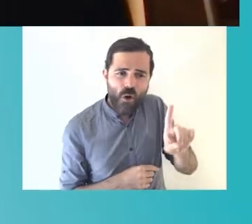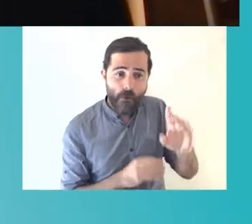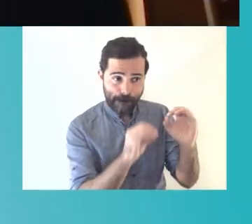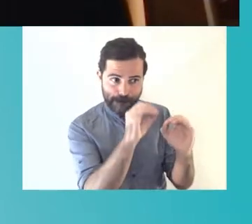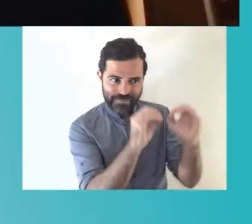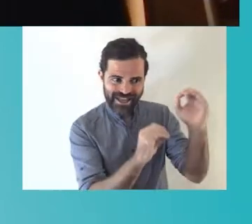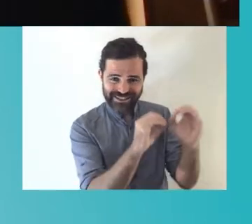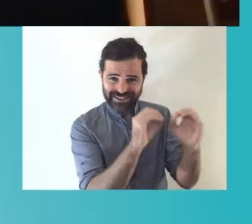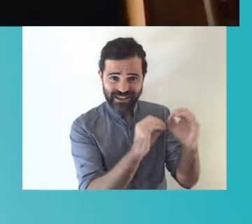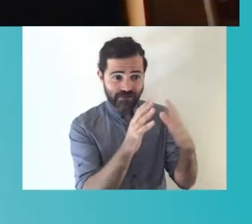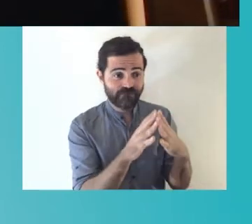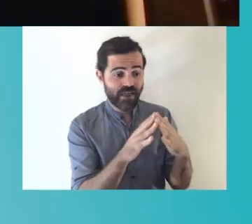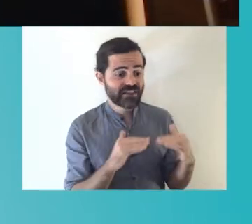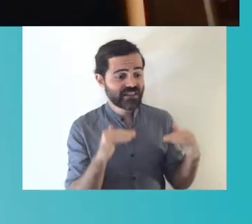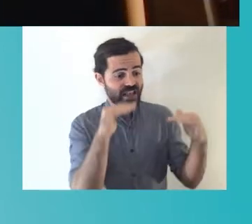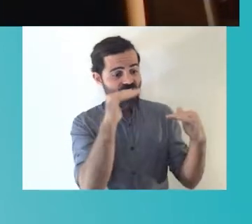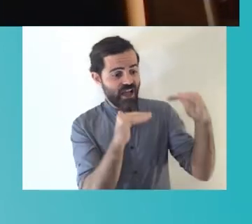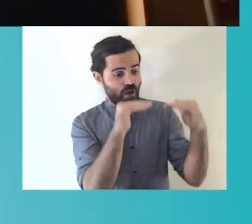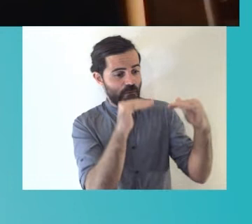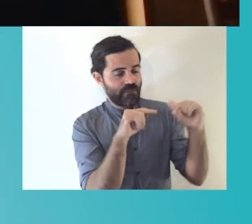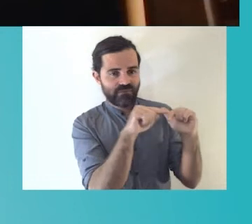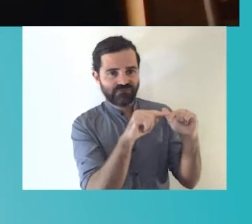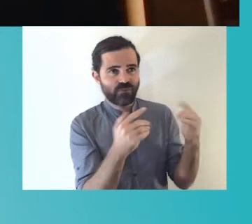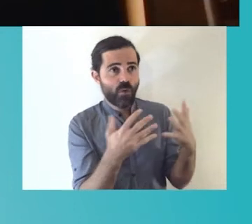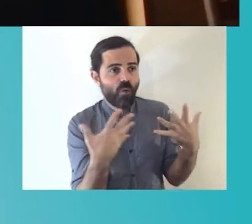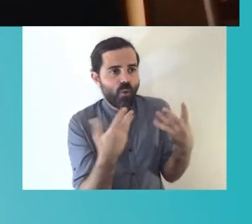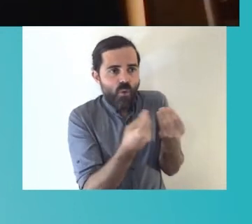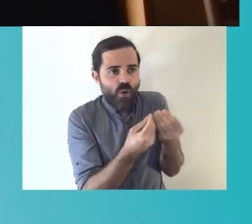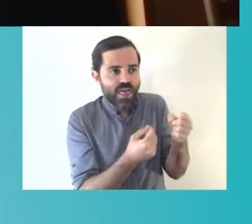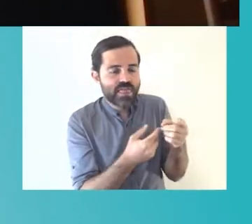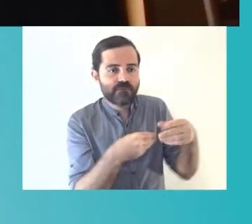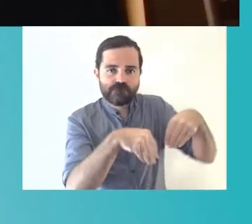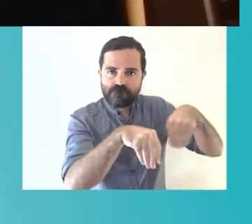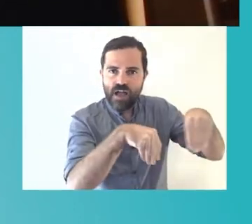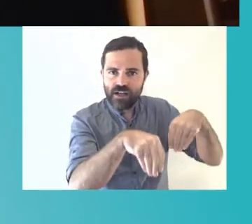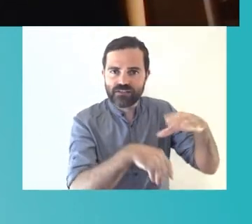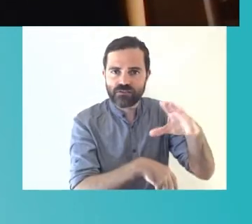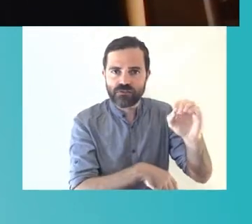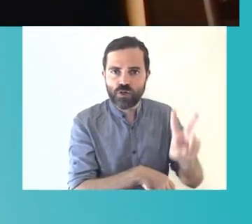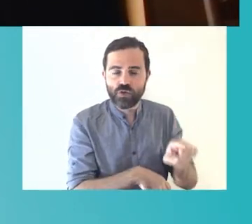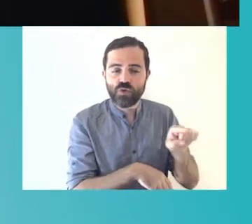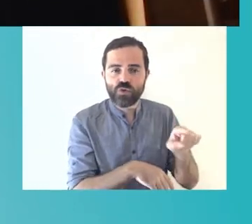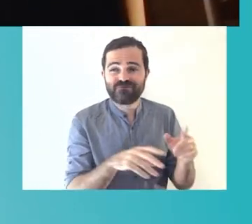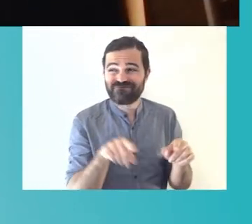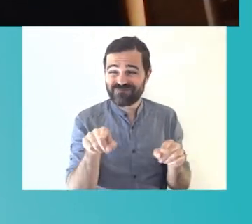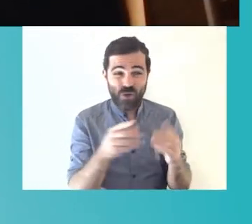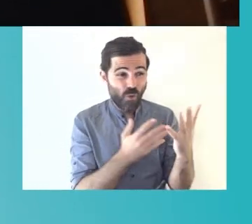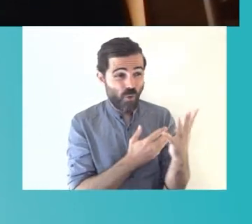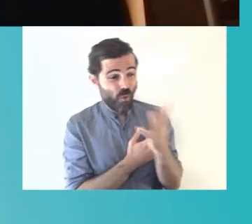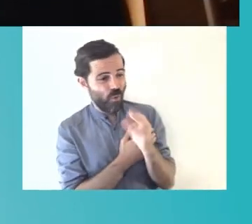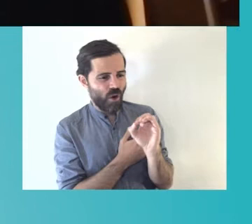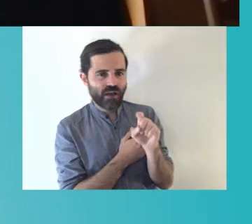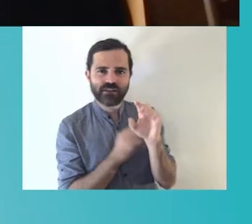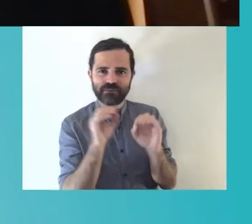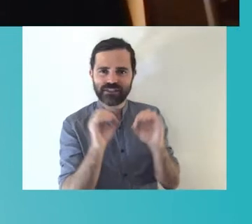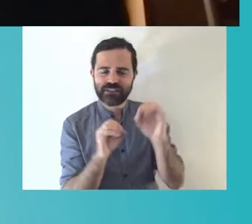las emisiones compensadas corresponden a un tipo de solución que se conoce como NBS, es decir, soluciones basadas en la naturaleza, la cual